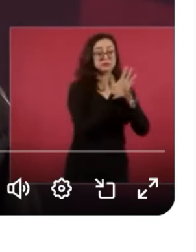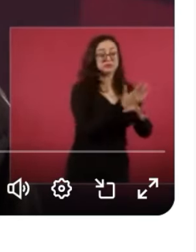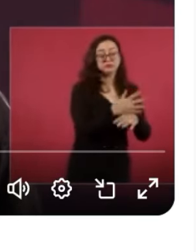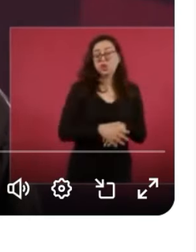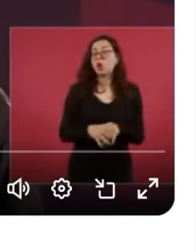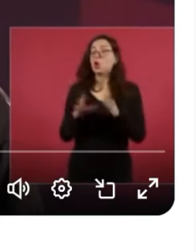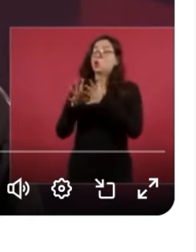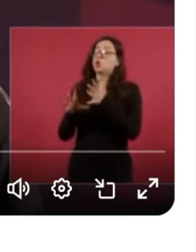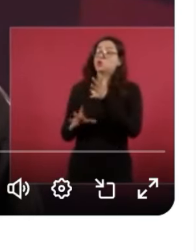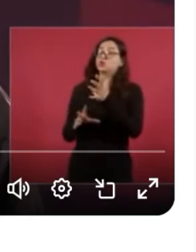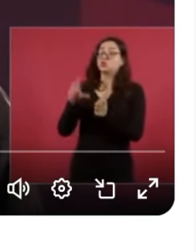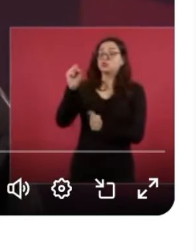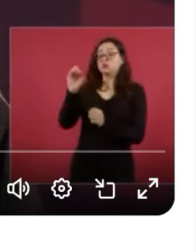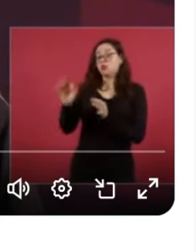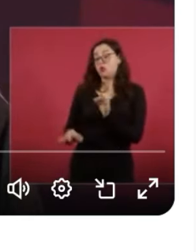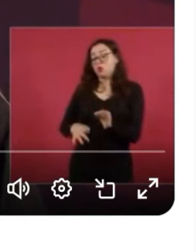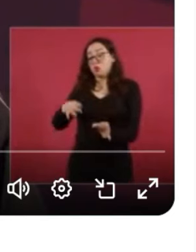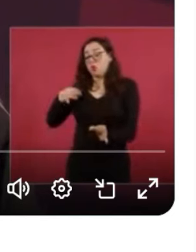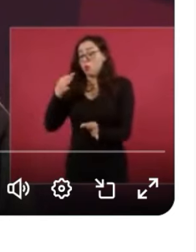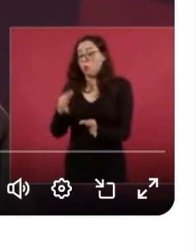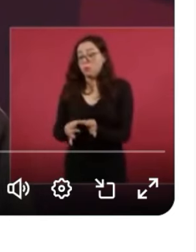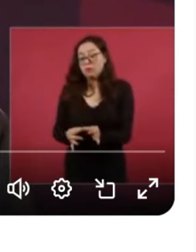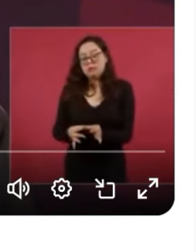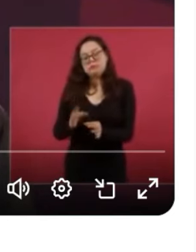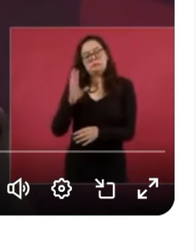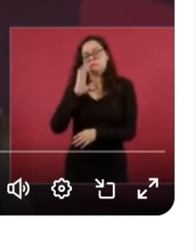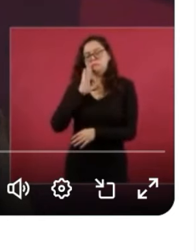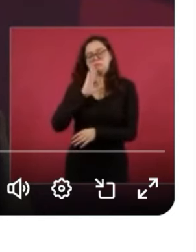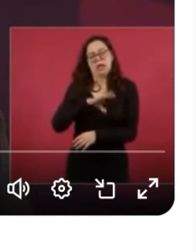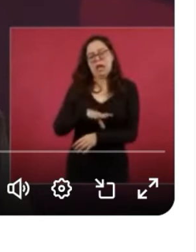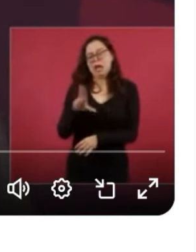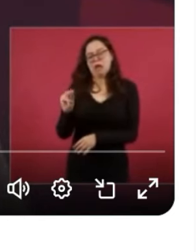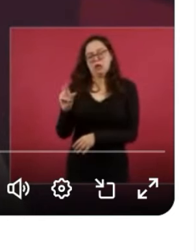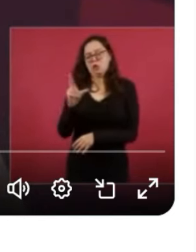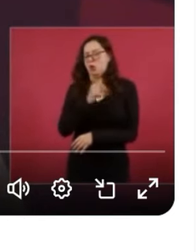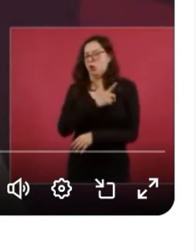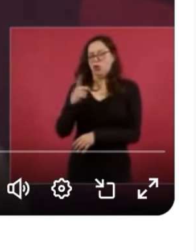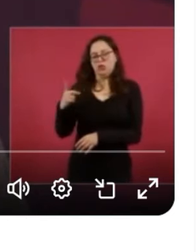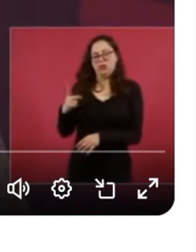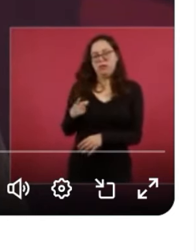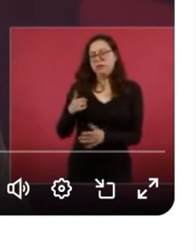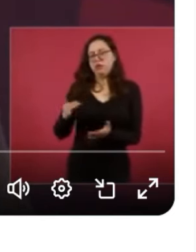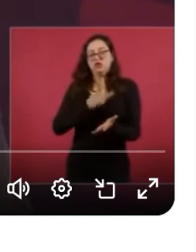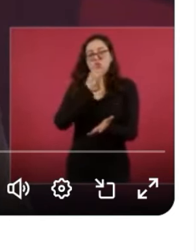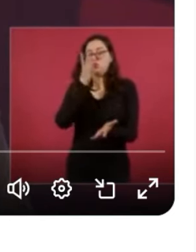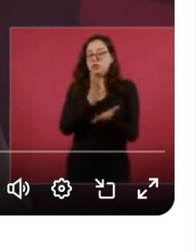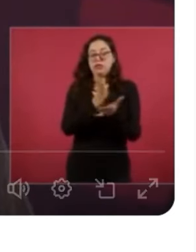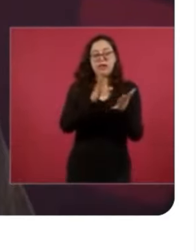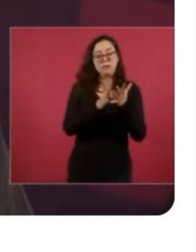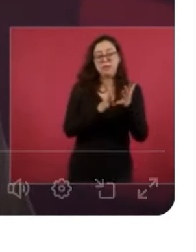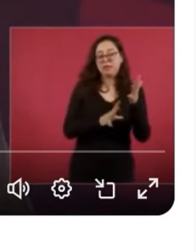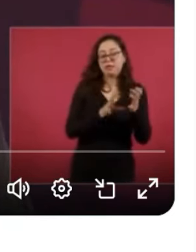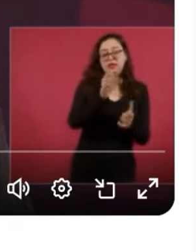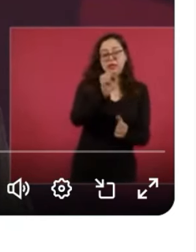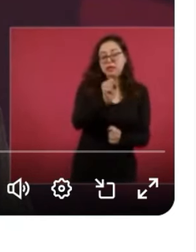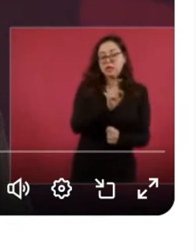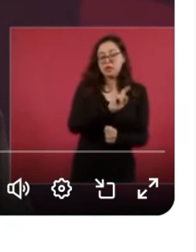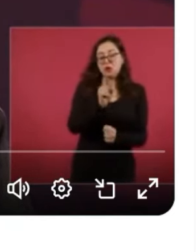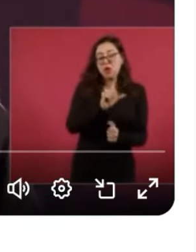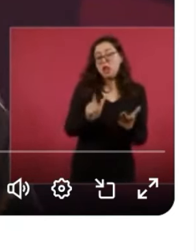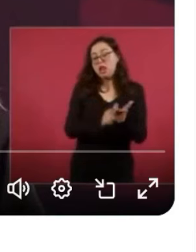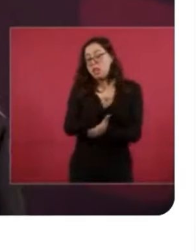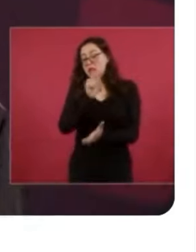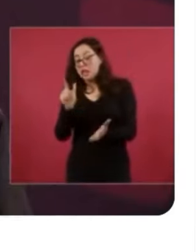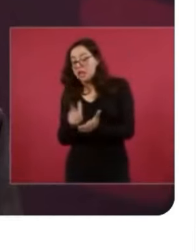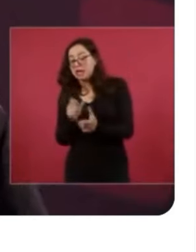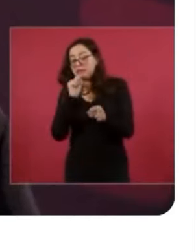letra dice la Constitución, que es incorrecto y que el oficialismo y sus propagandistas quieren burlar la norma.